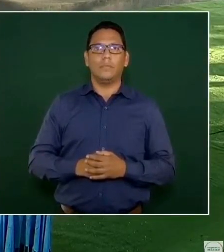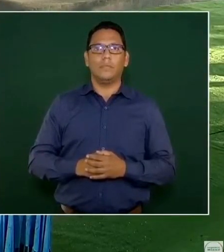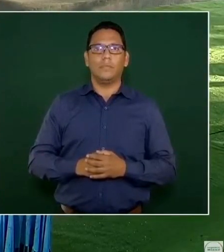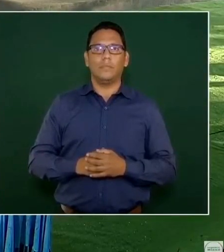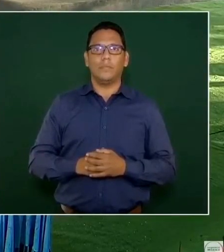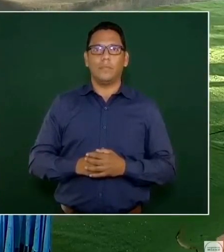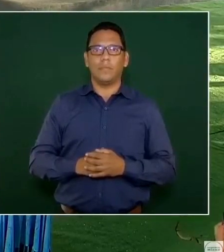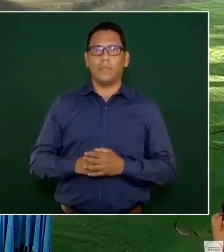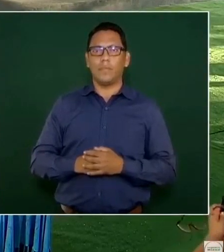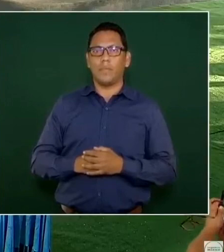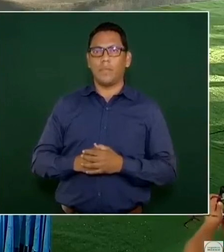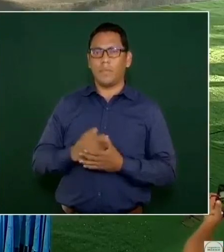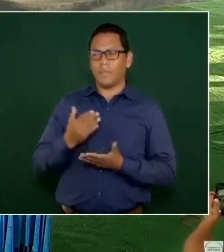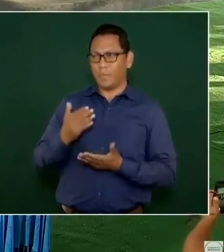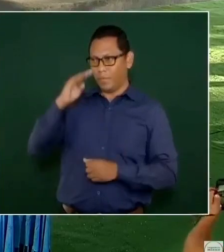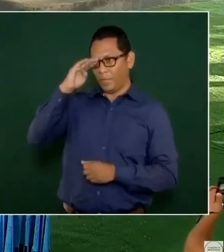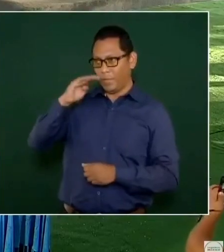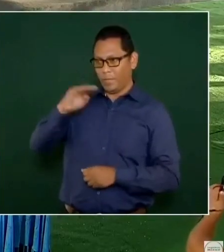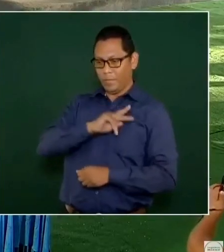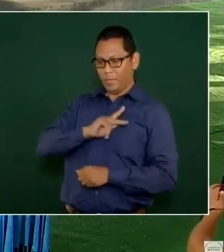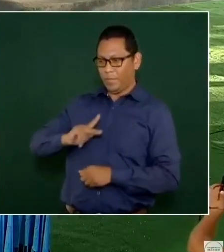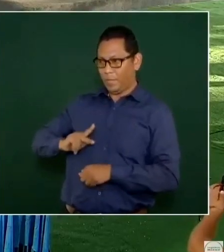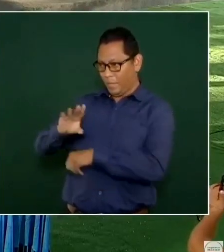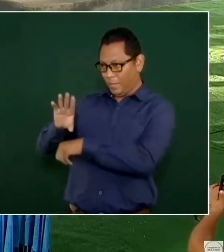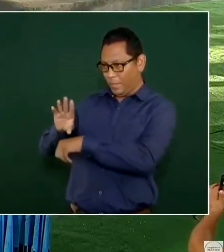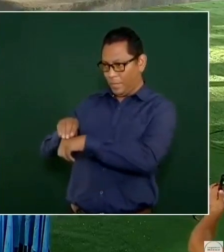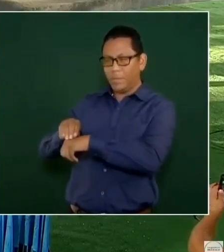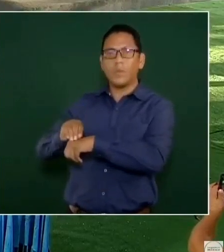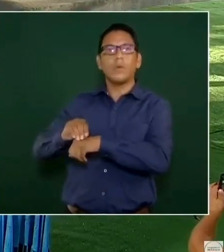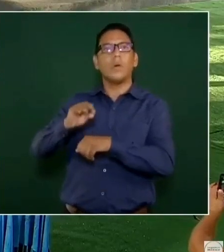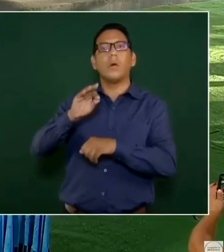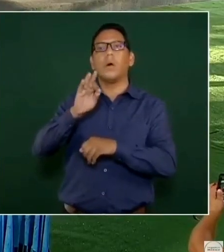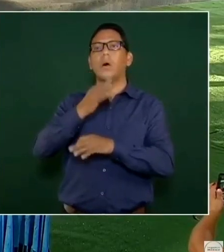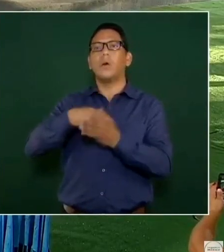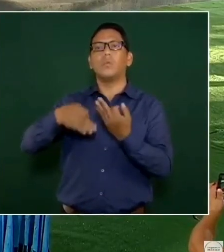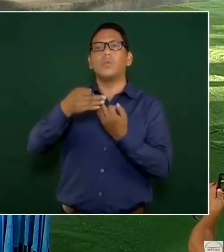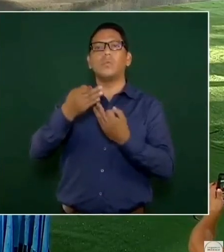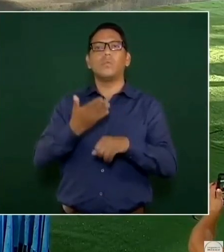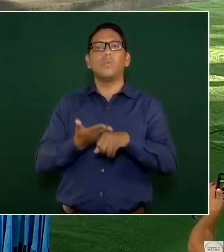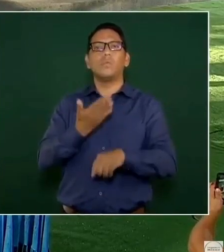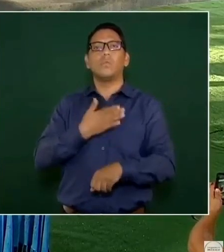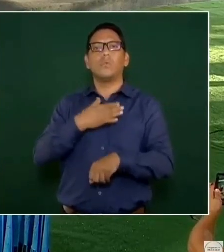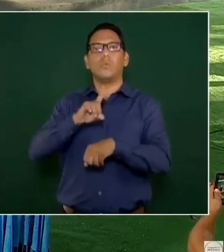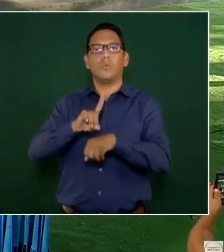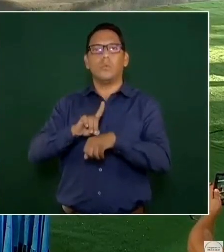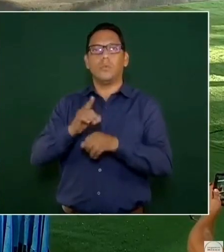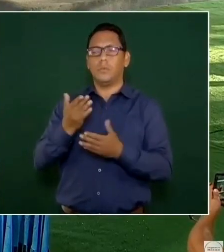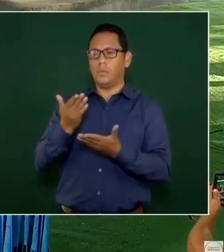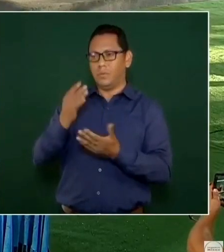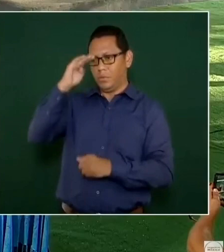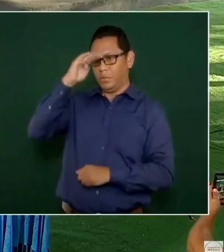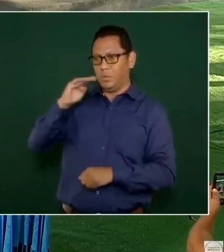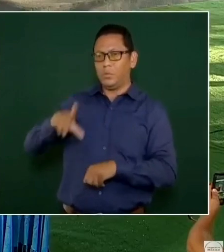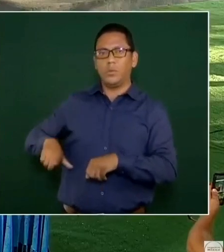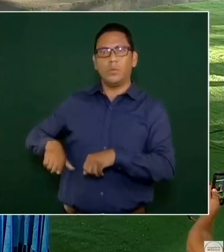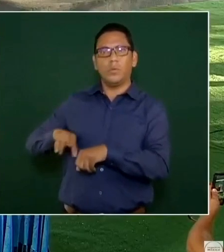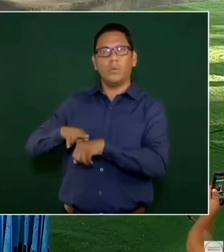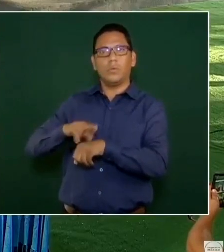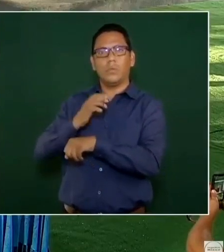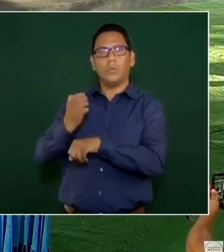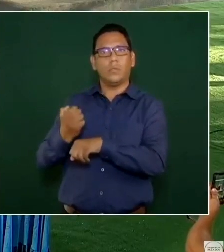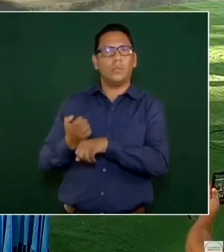Con su permiso, señor presidente, muy buenos días a todas y a todos, señor gobernador del estado de Tabasco,